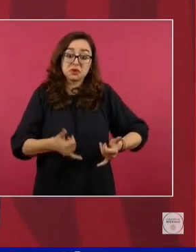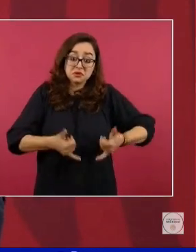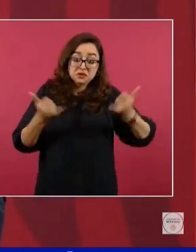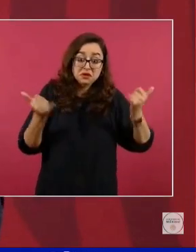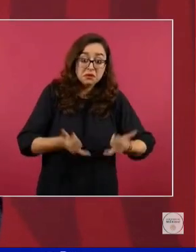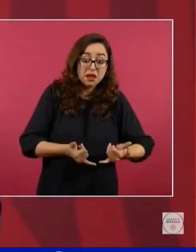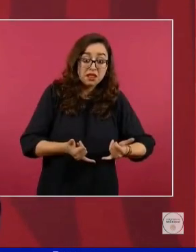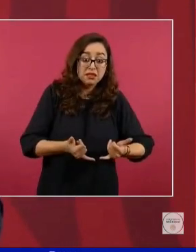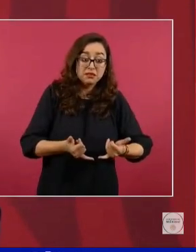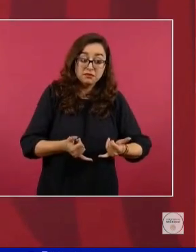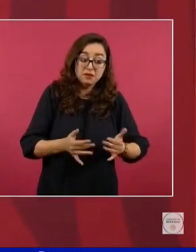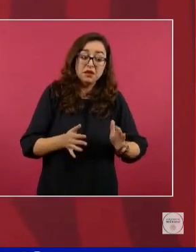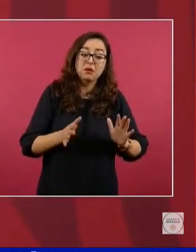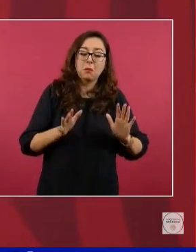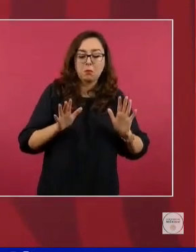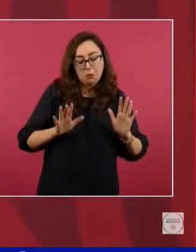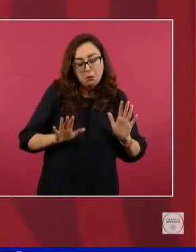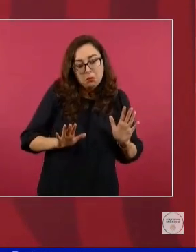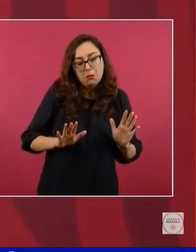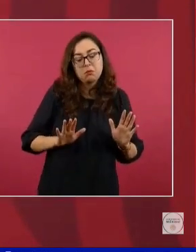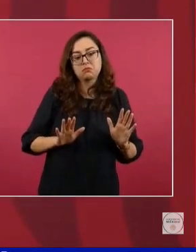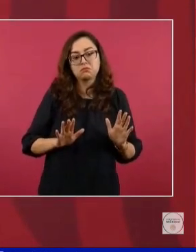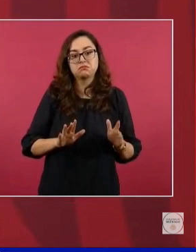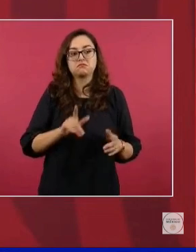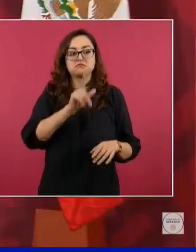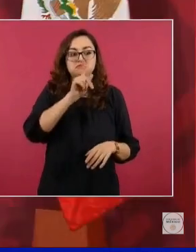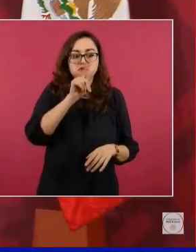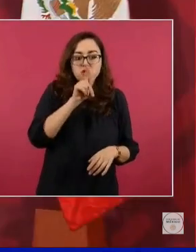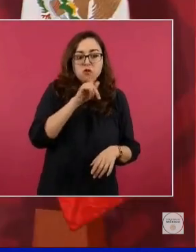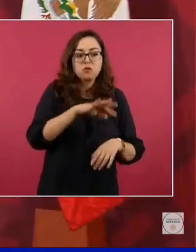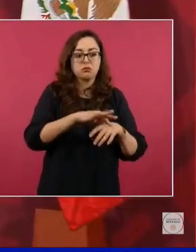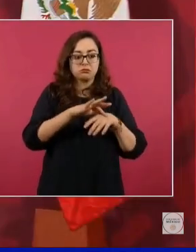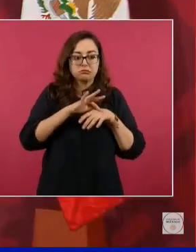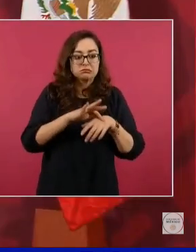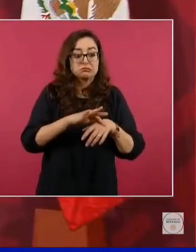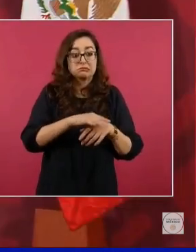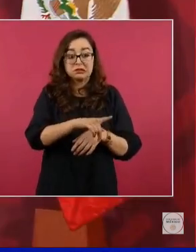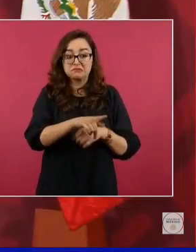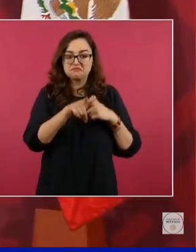en el caso del pollo, la carne.